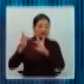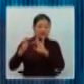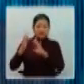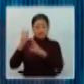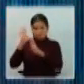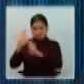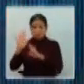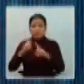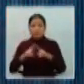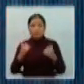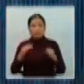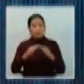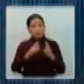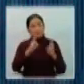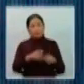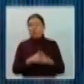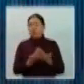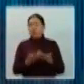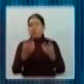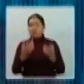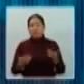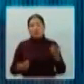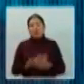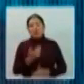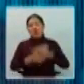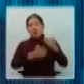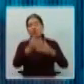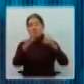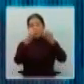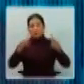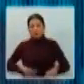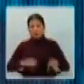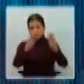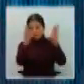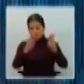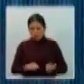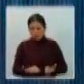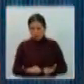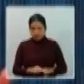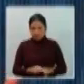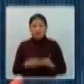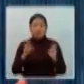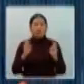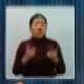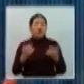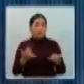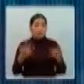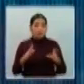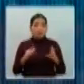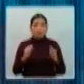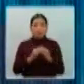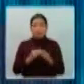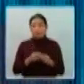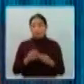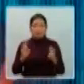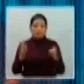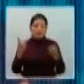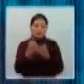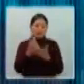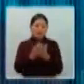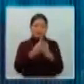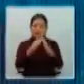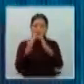precisamente con esta actualización cartográfica. Actualización cartográfica porque, bueno, hay nuevos barrios, hay